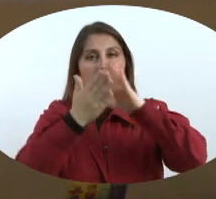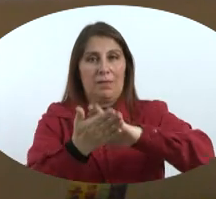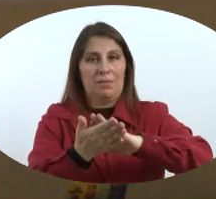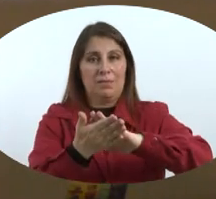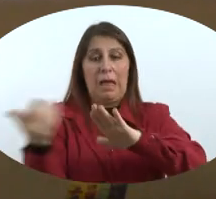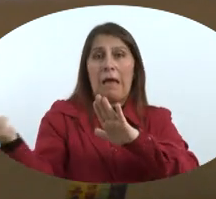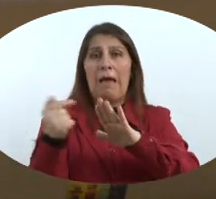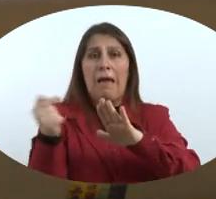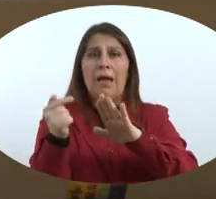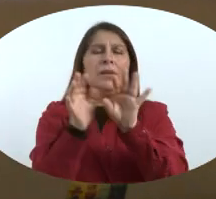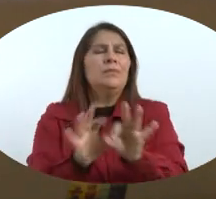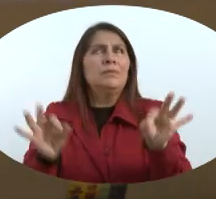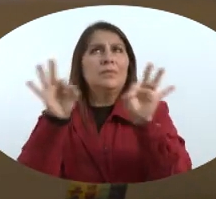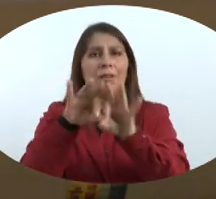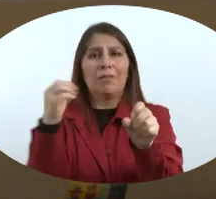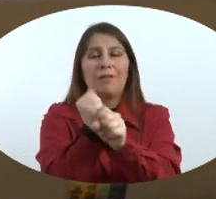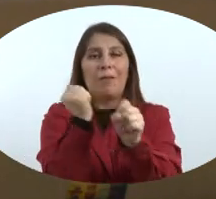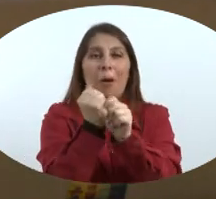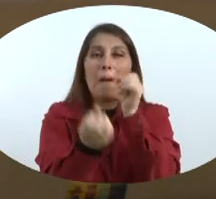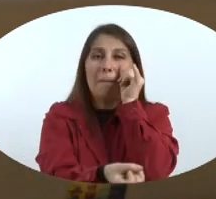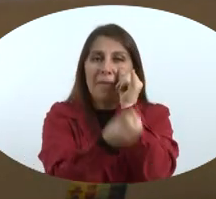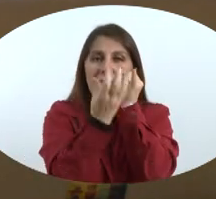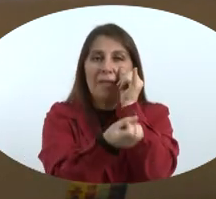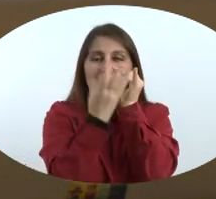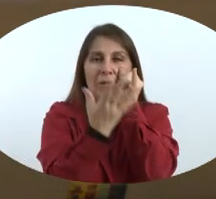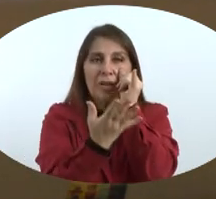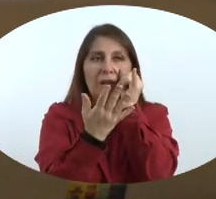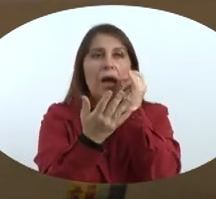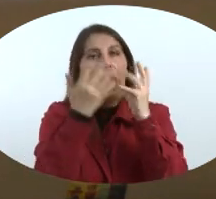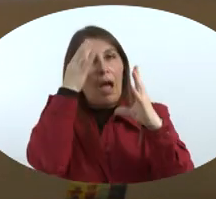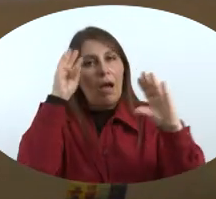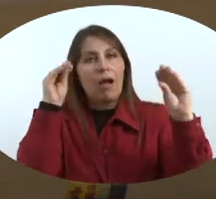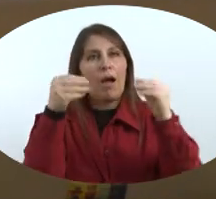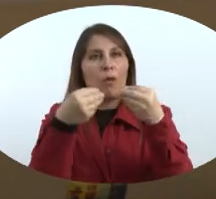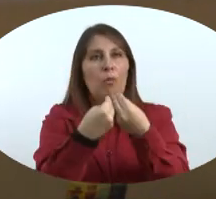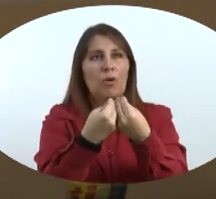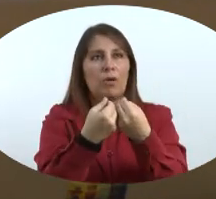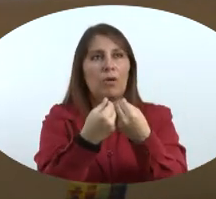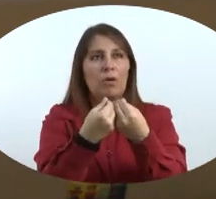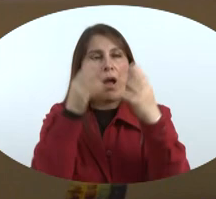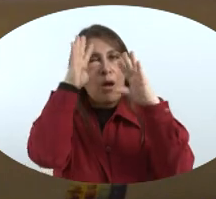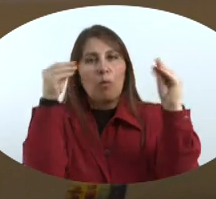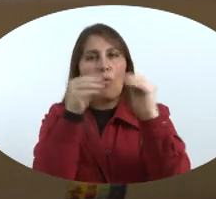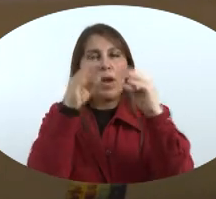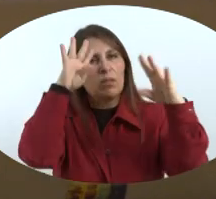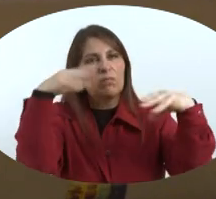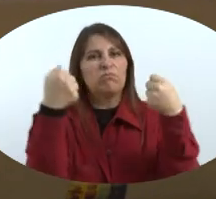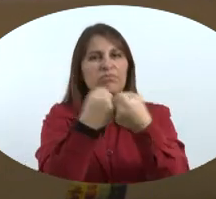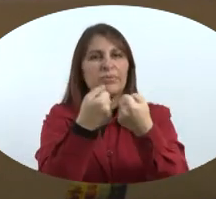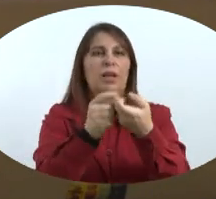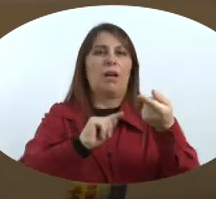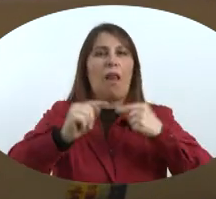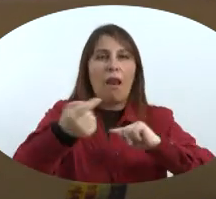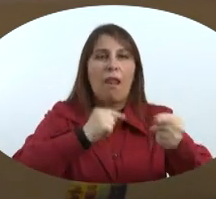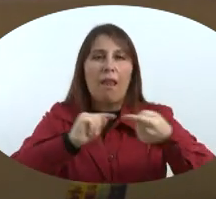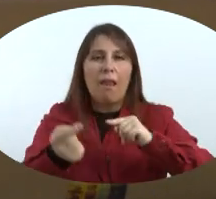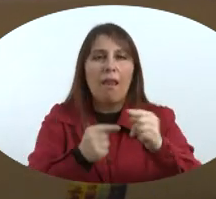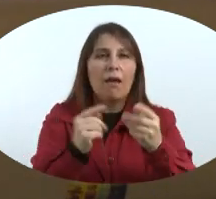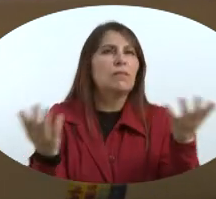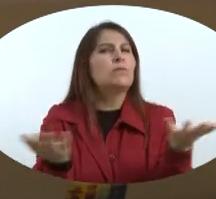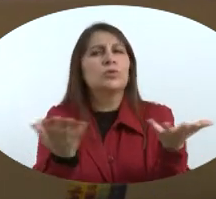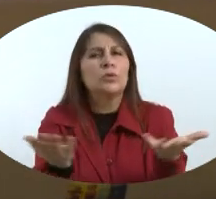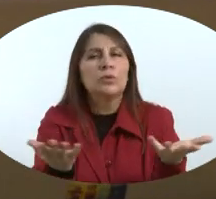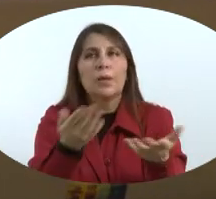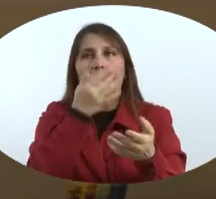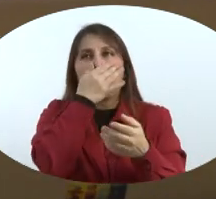y eso tiene que ver con un ejercicio de pedagogía en su momento con los acuerdos o las discusiones que se estaban llevando